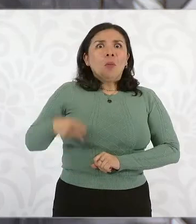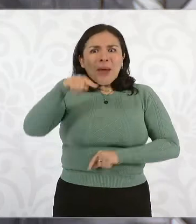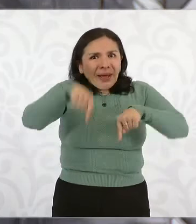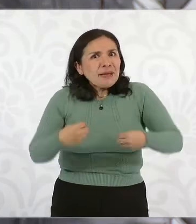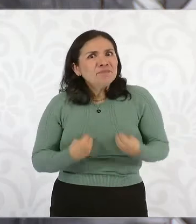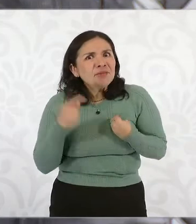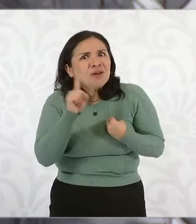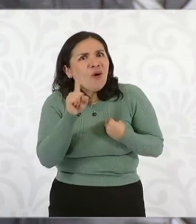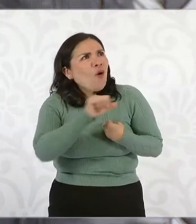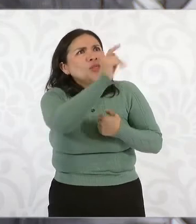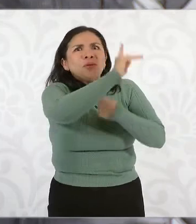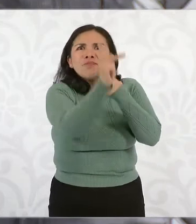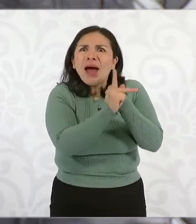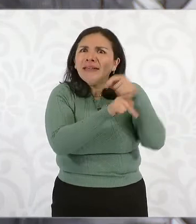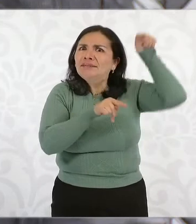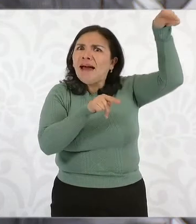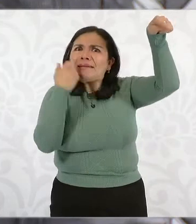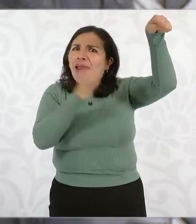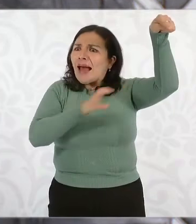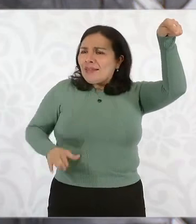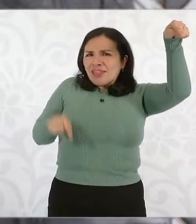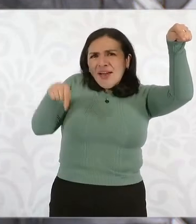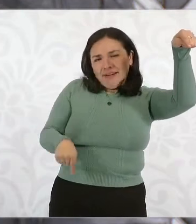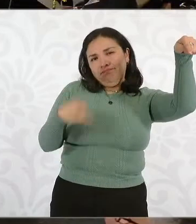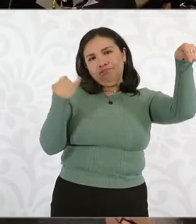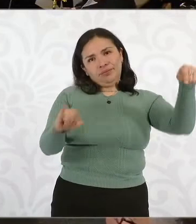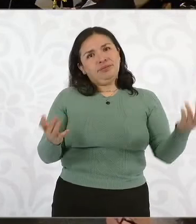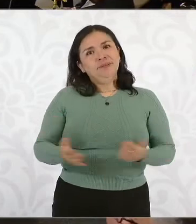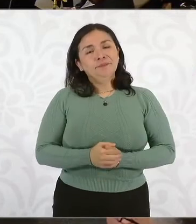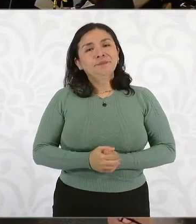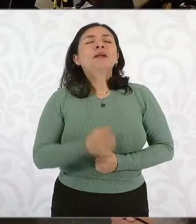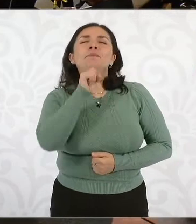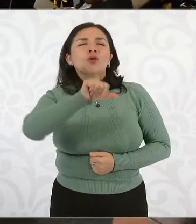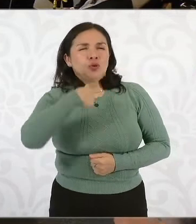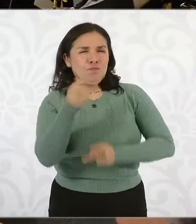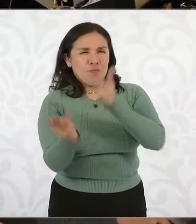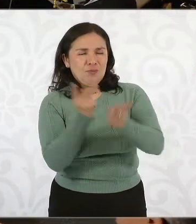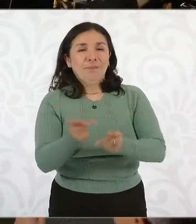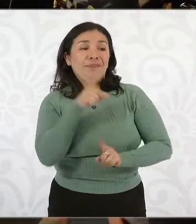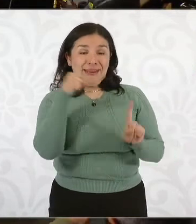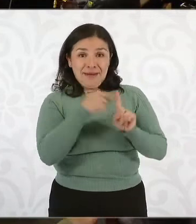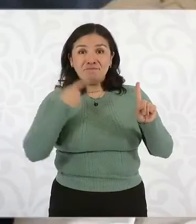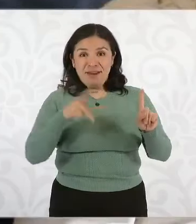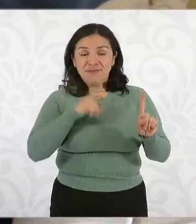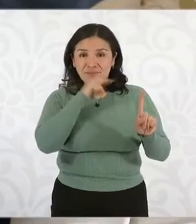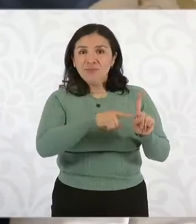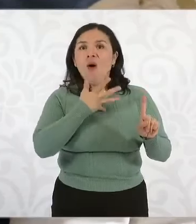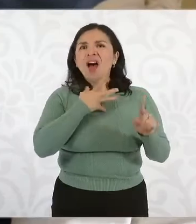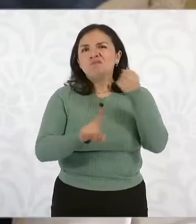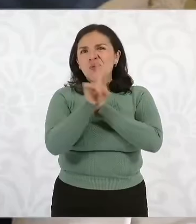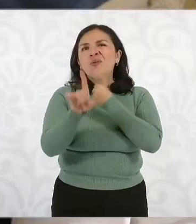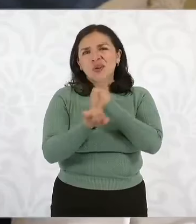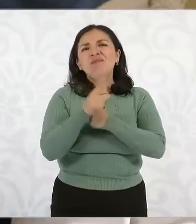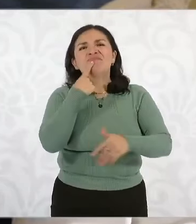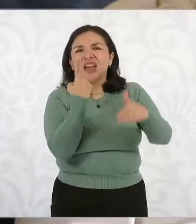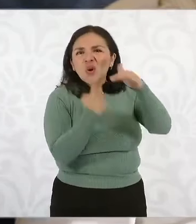Ya nada más eso, imagínense. También preguntarle, él tiene problemas legales respecto a denuncias, eso